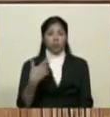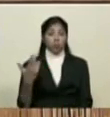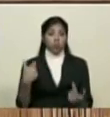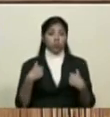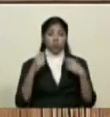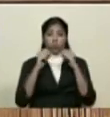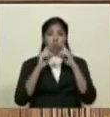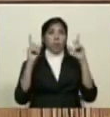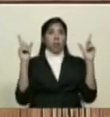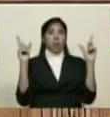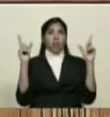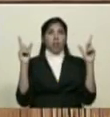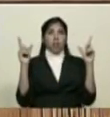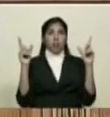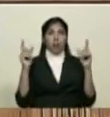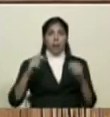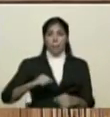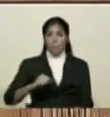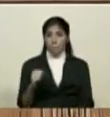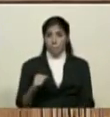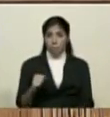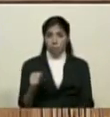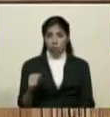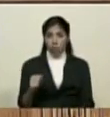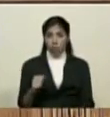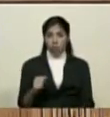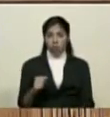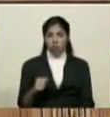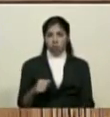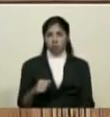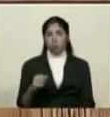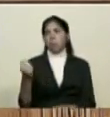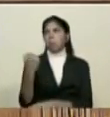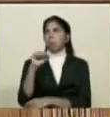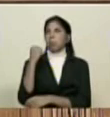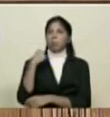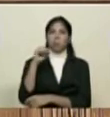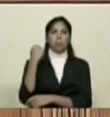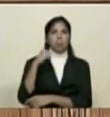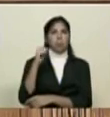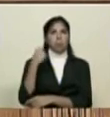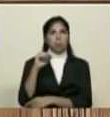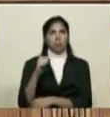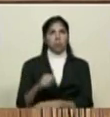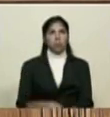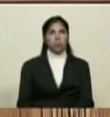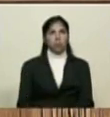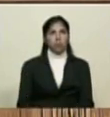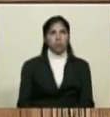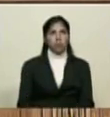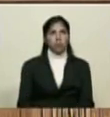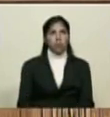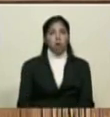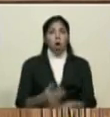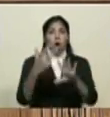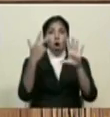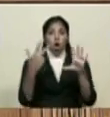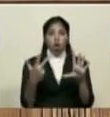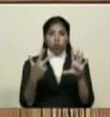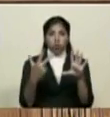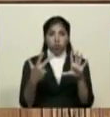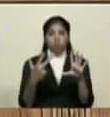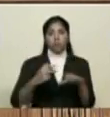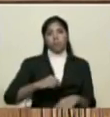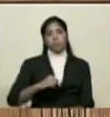impresionante, hay funcionarios que no han querido escuchar estas alertas. Hemos tenido que poner a la orden de la justicia a 8 funcionarios del